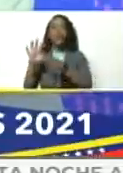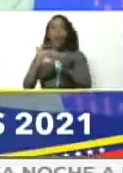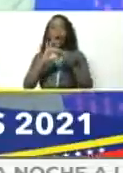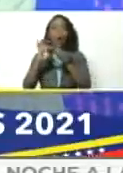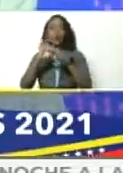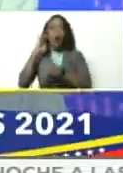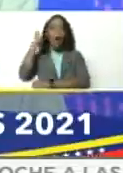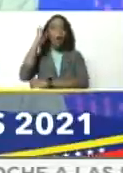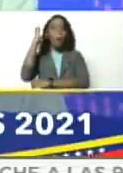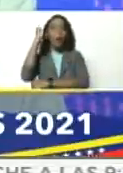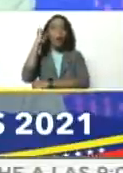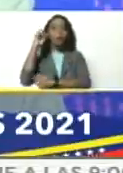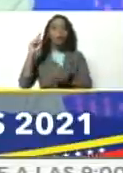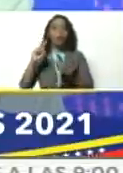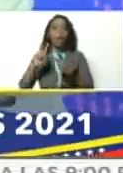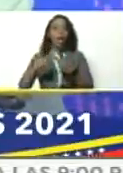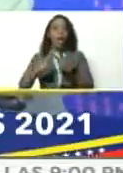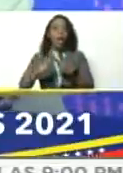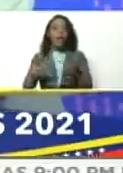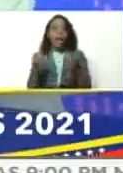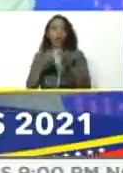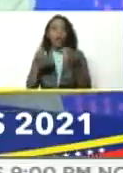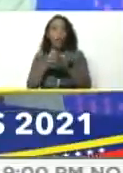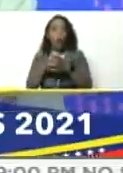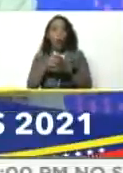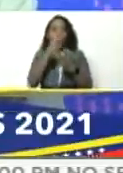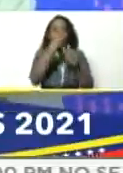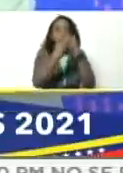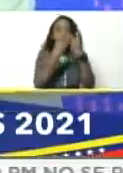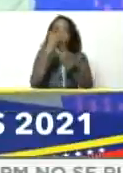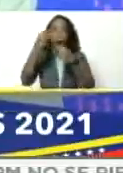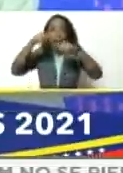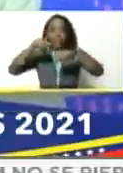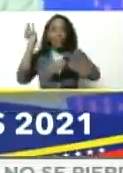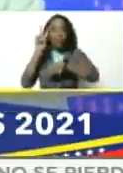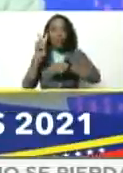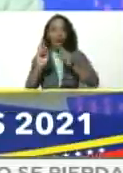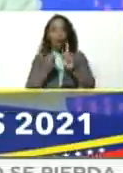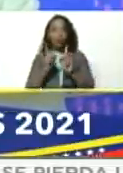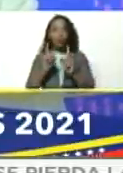Europea, la comisión de espías, estos observadores aquí en Venezuela,